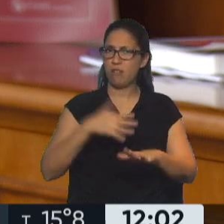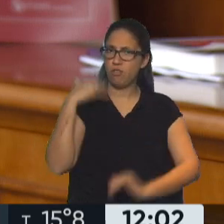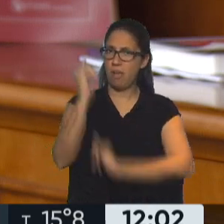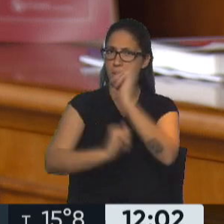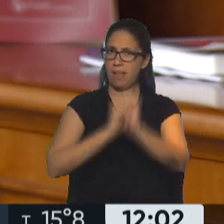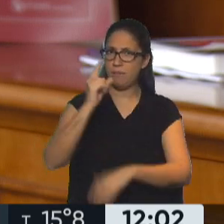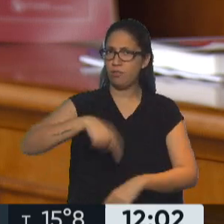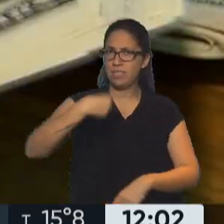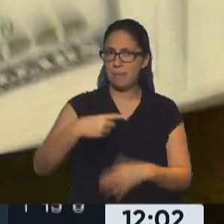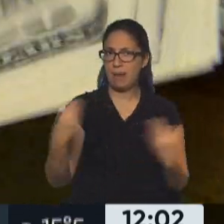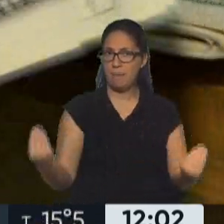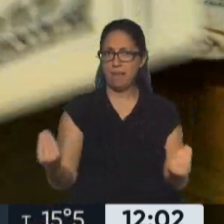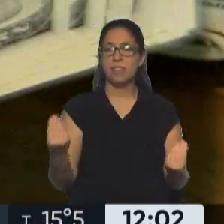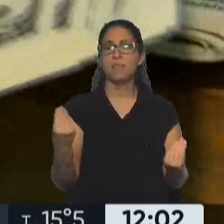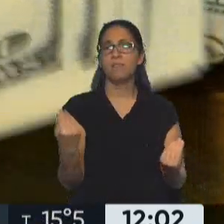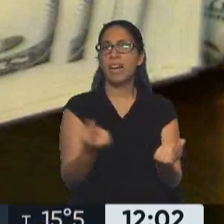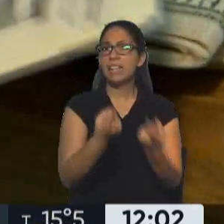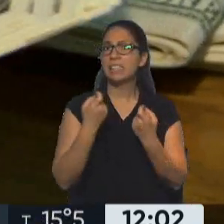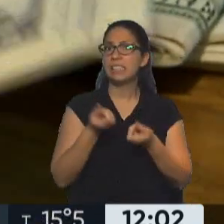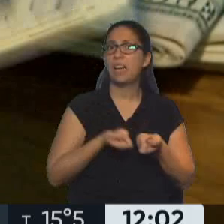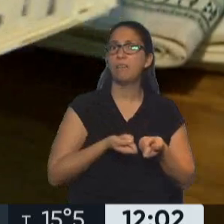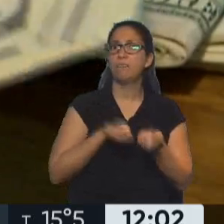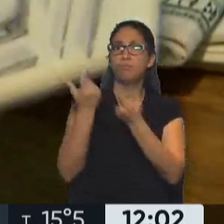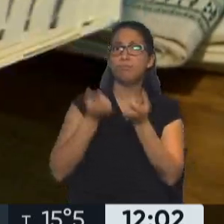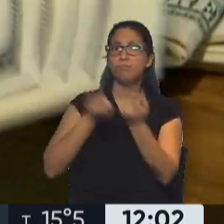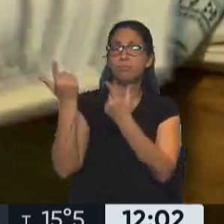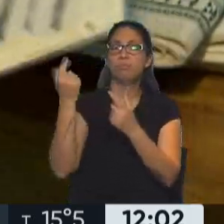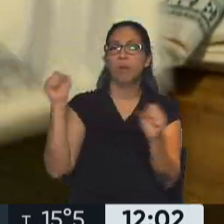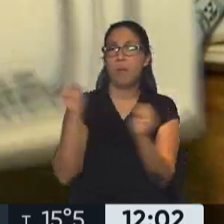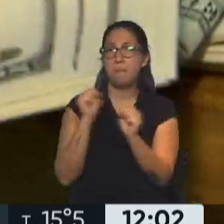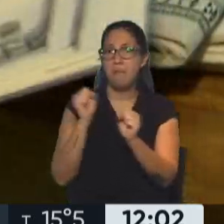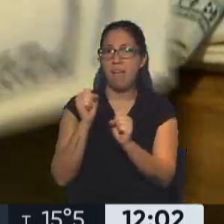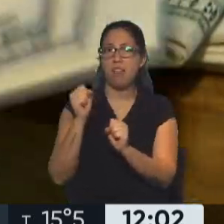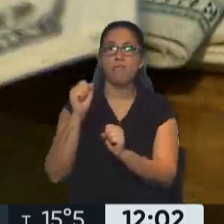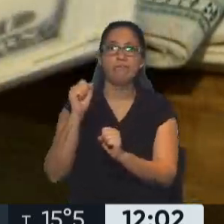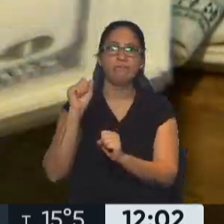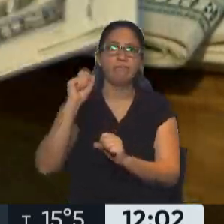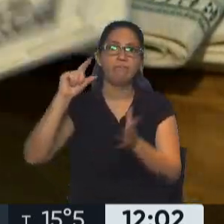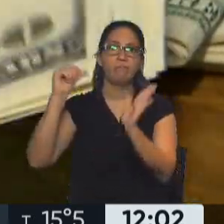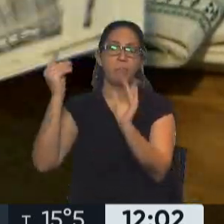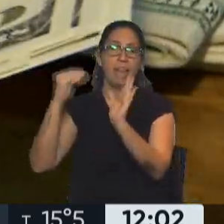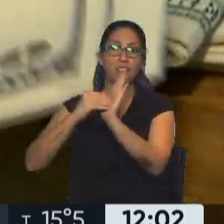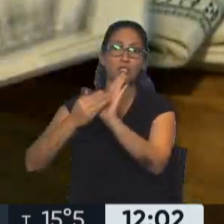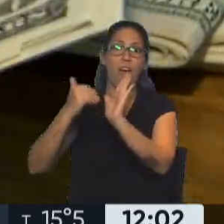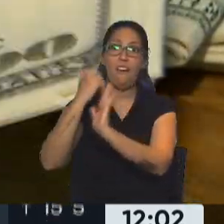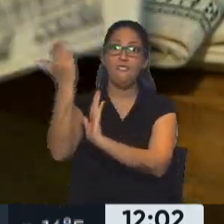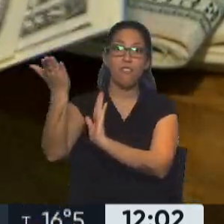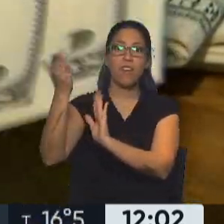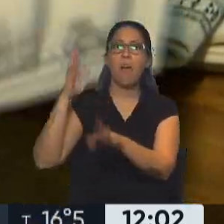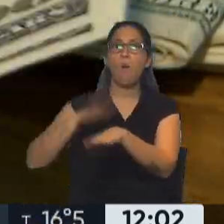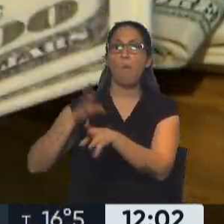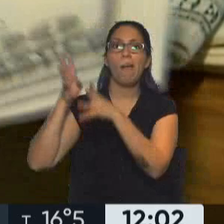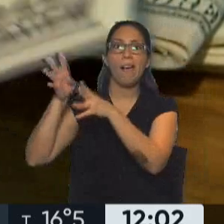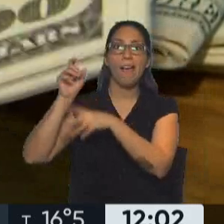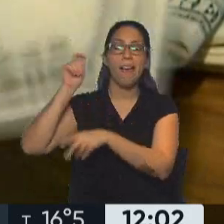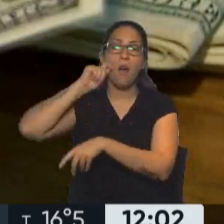¿Qué es lo que ocurre? Hay una necesidad de importación de energía por el invierno, los precios internacionales de la energía subieron mucho producto de la guerra en